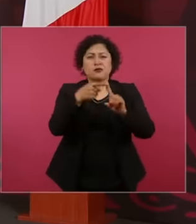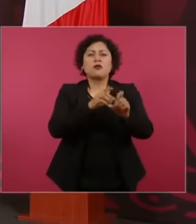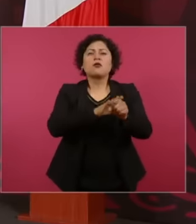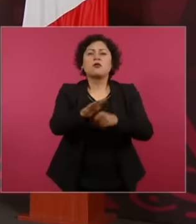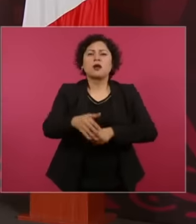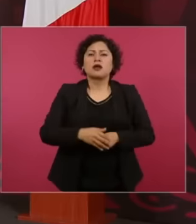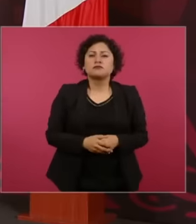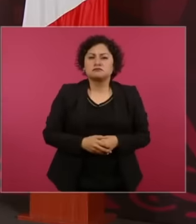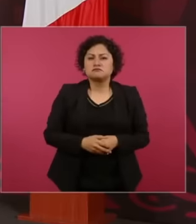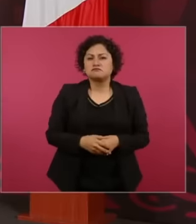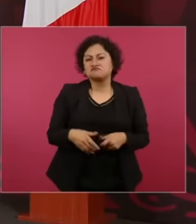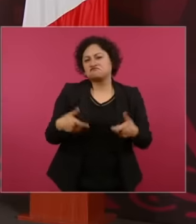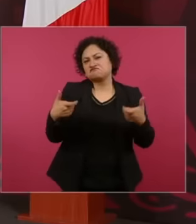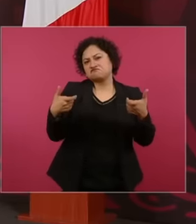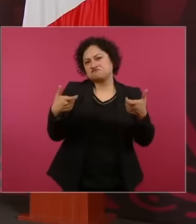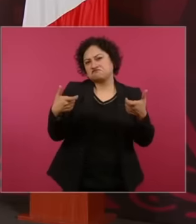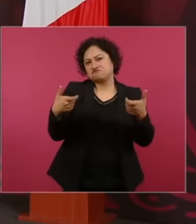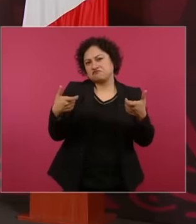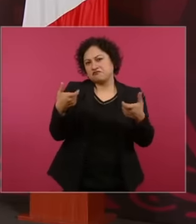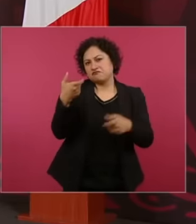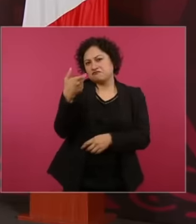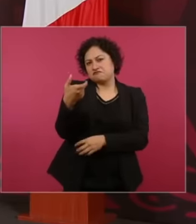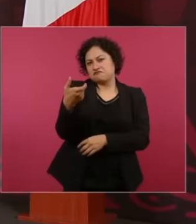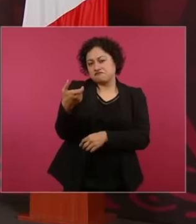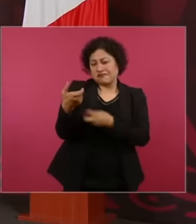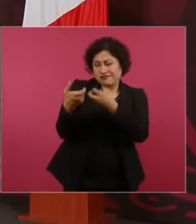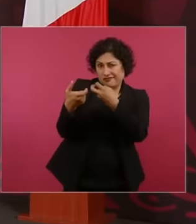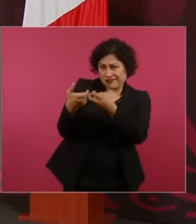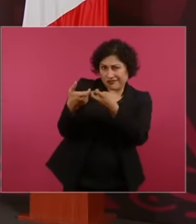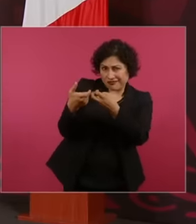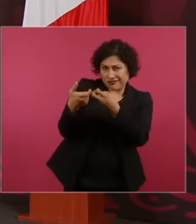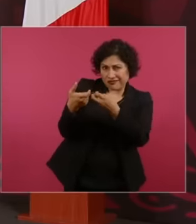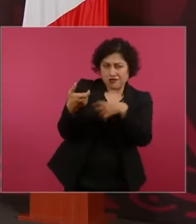que es la mamá y el papá del diablo.